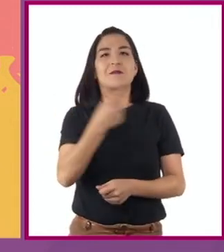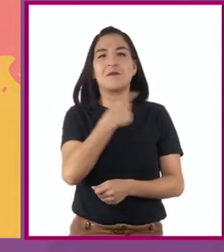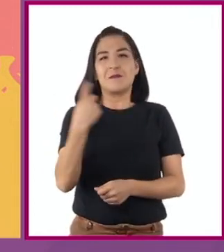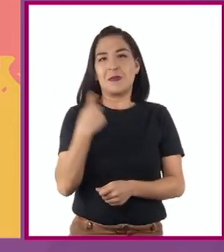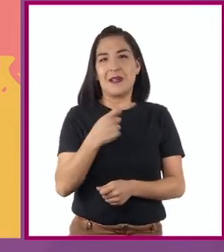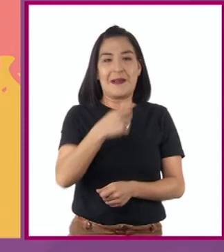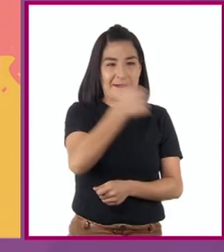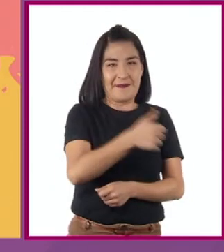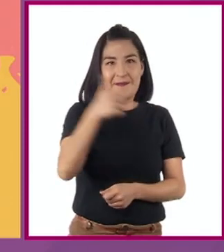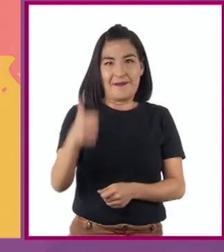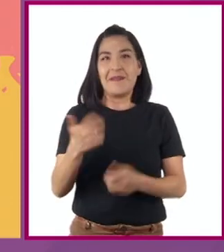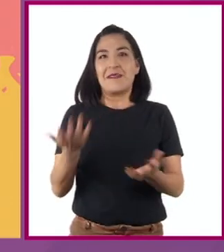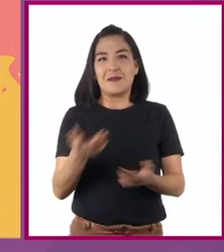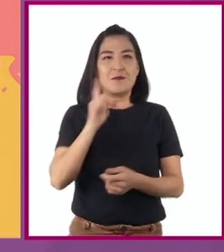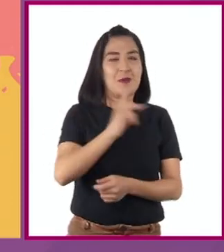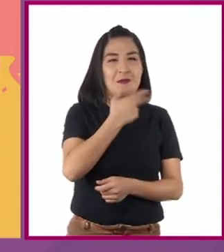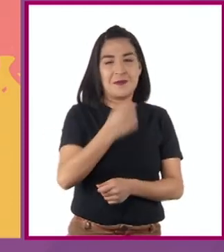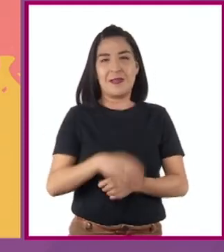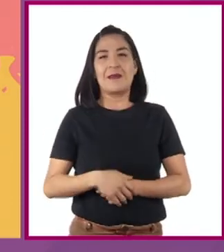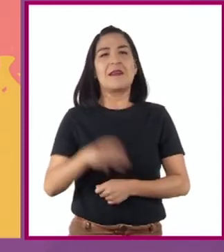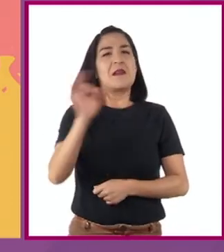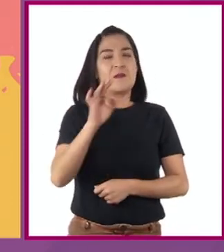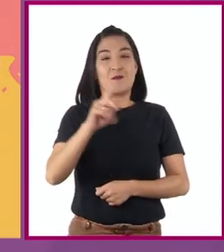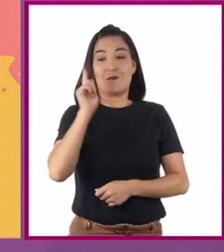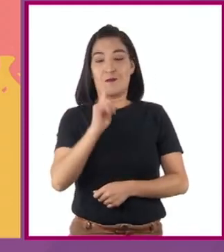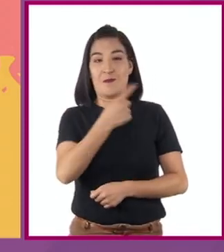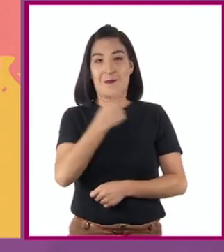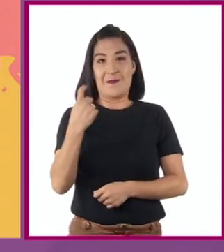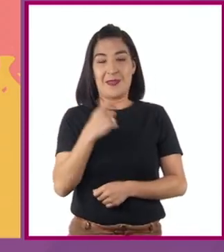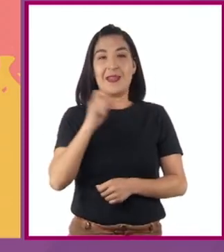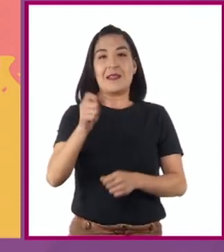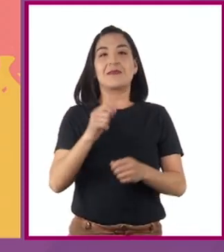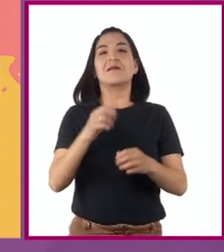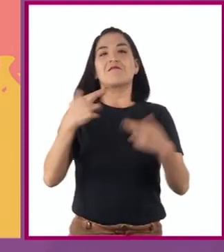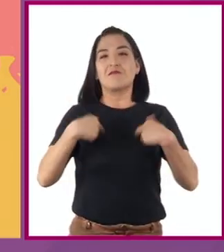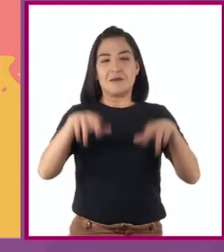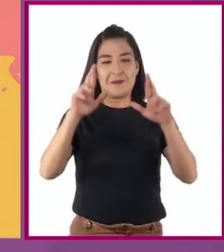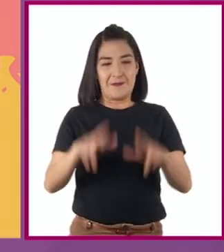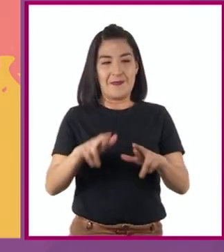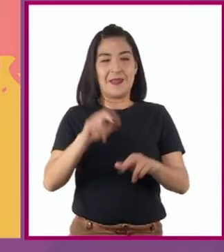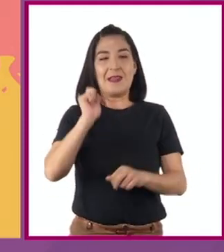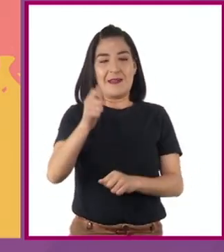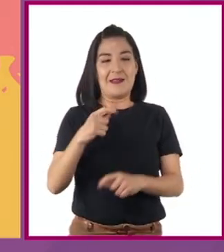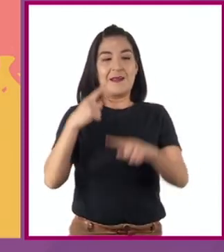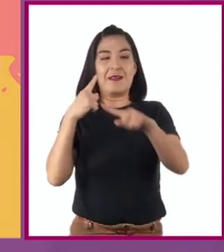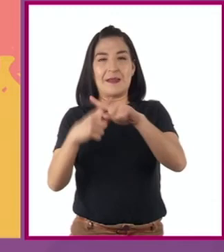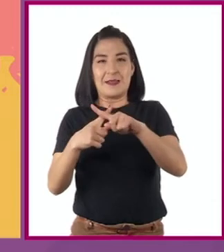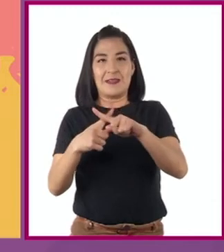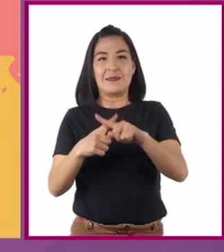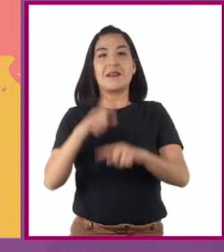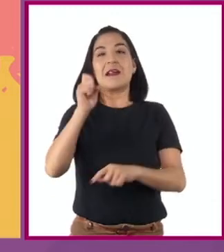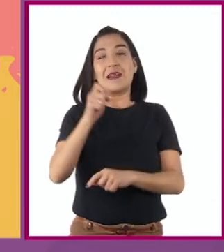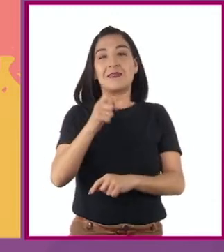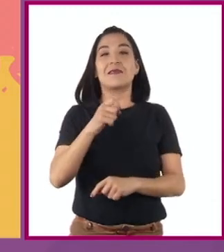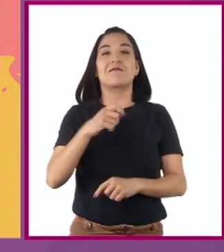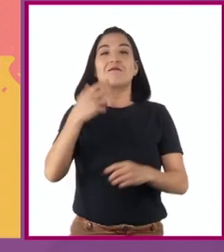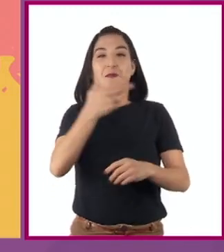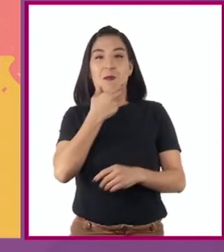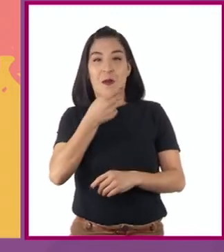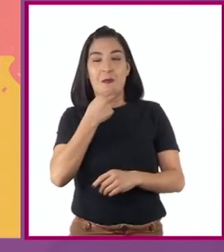de cada tipo? Si los perfumes de dama los representamos con la literal X y los de caballero con